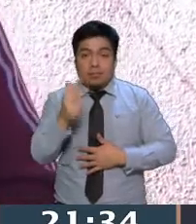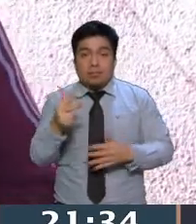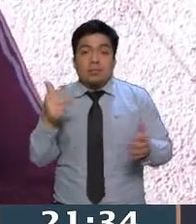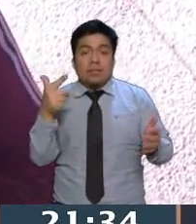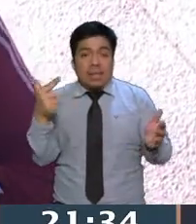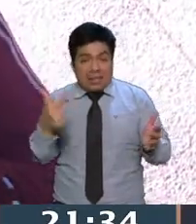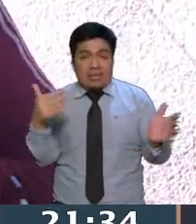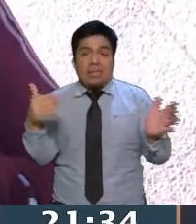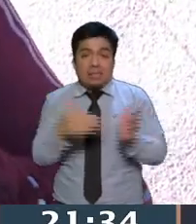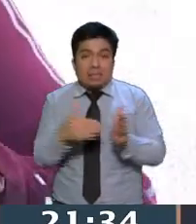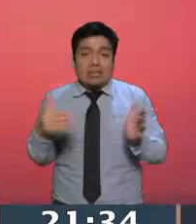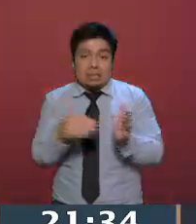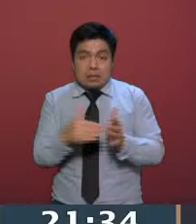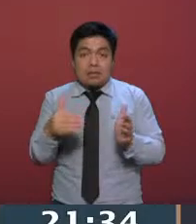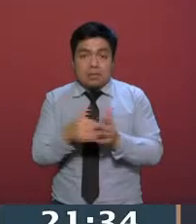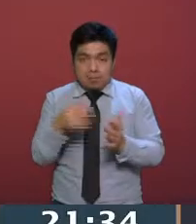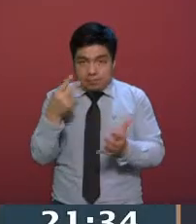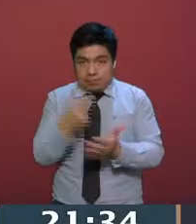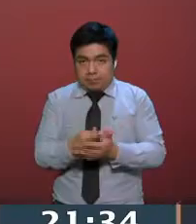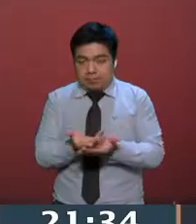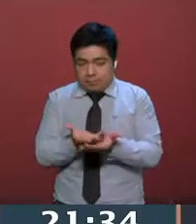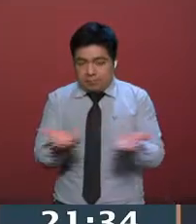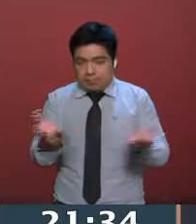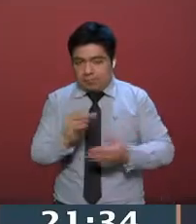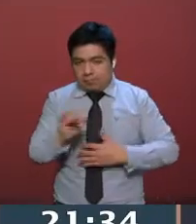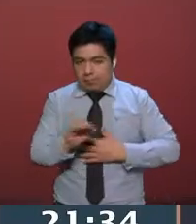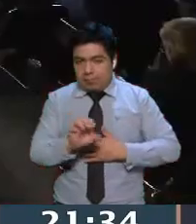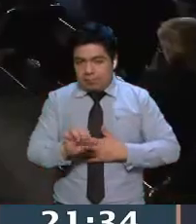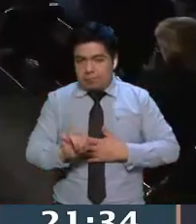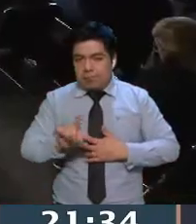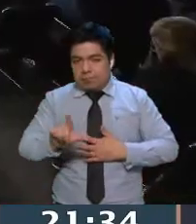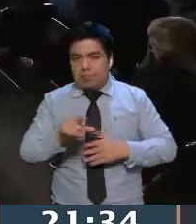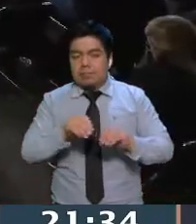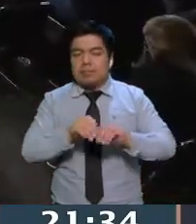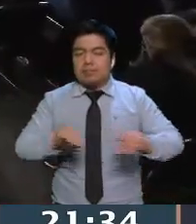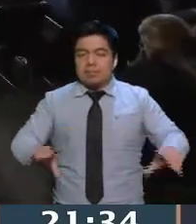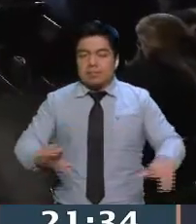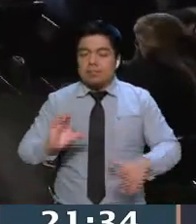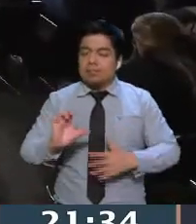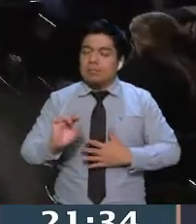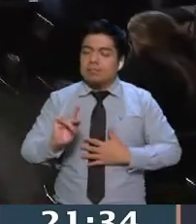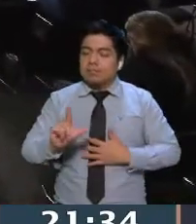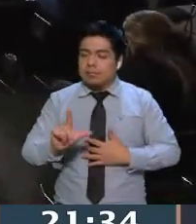pesos. José Manuel Fuentes, Informe Capital.